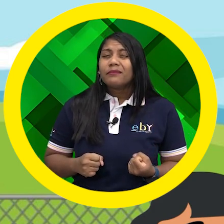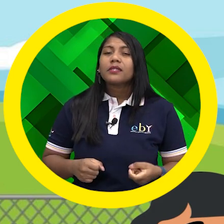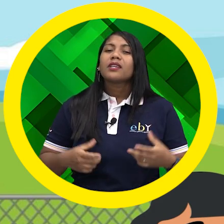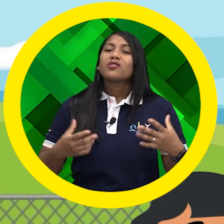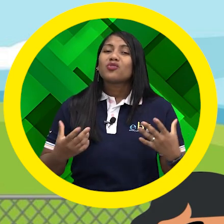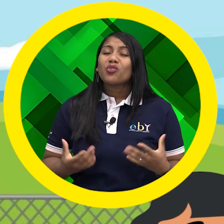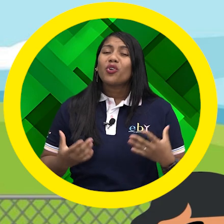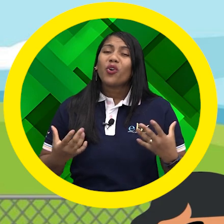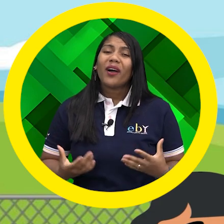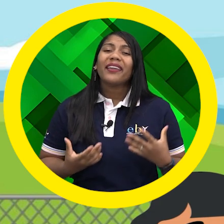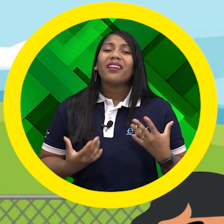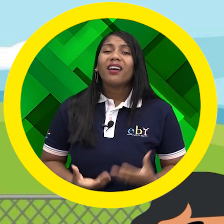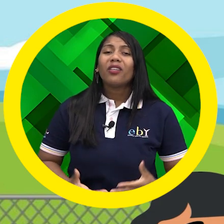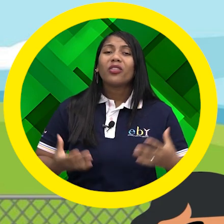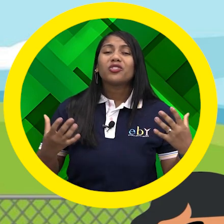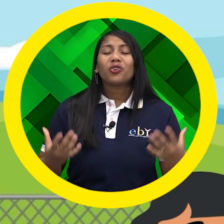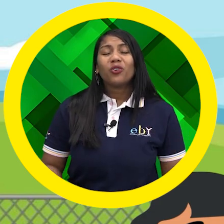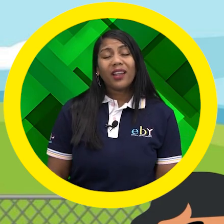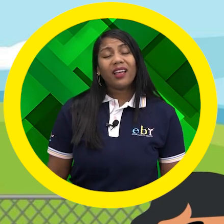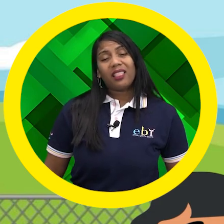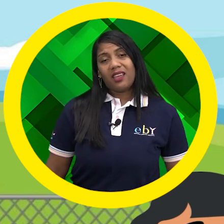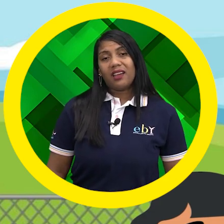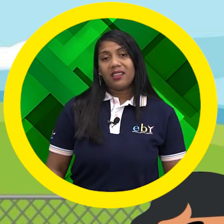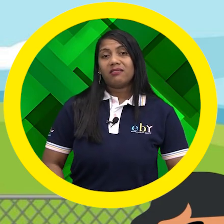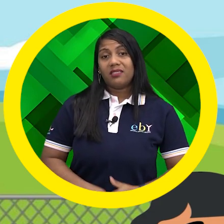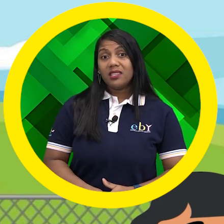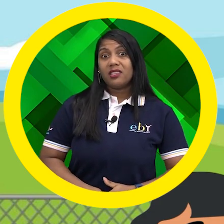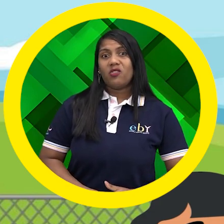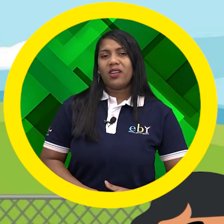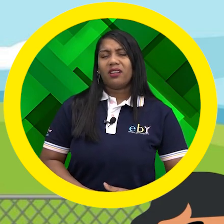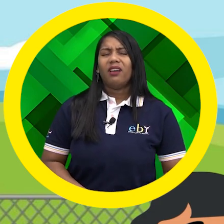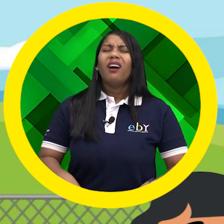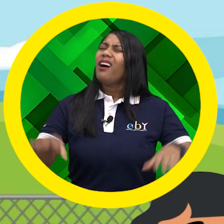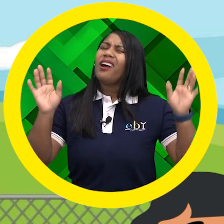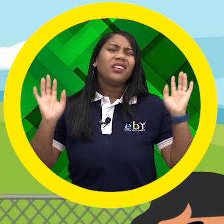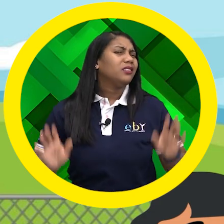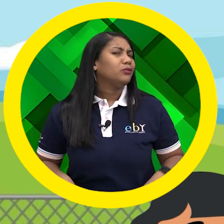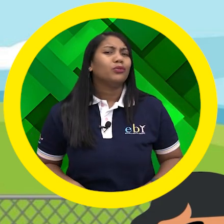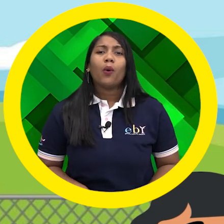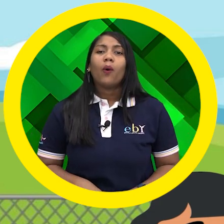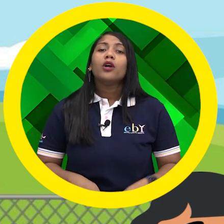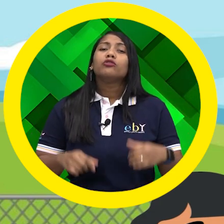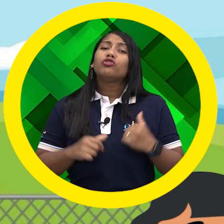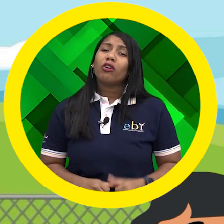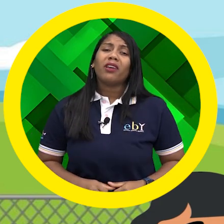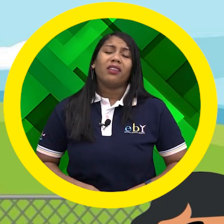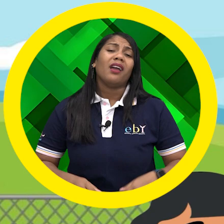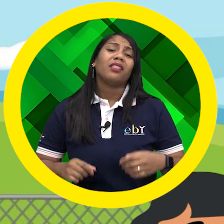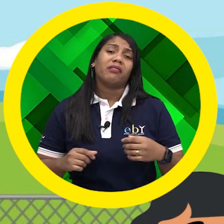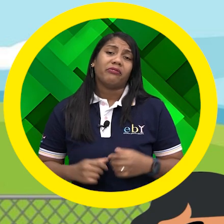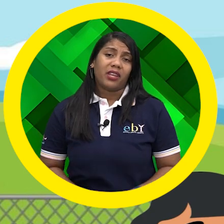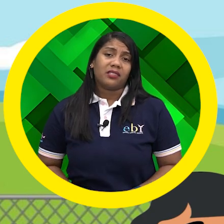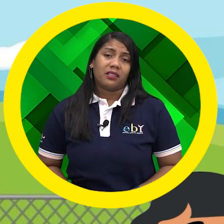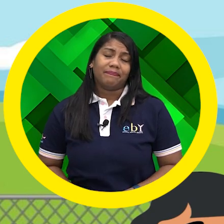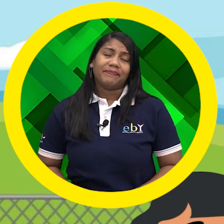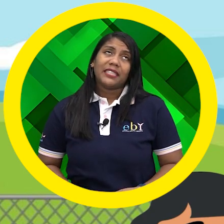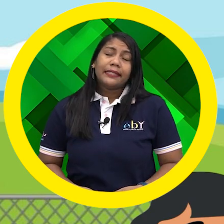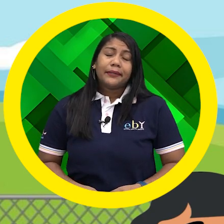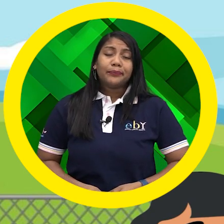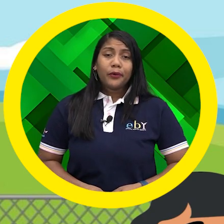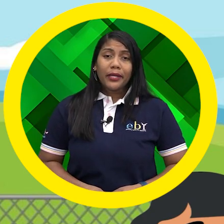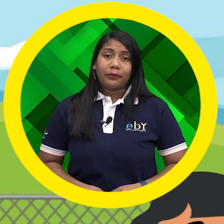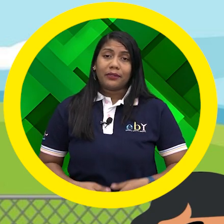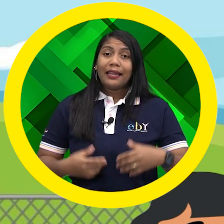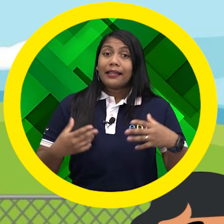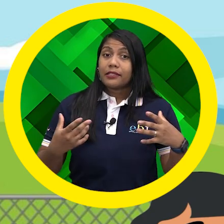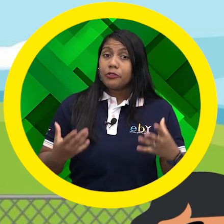mm solo hay helado de chocolate Ani dice Johana Ay no yo quería el de fresa